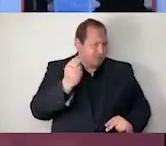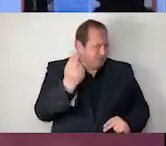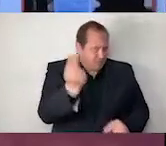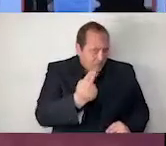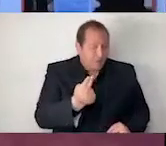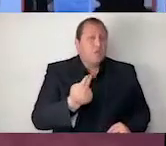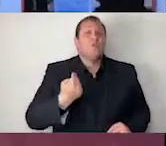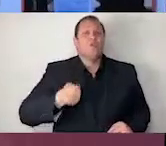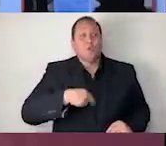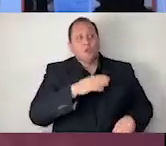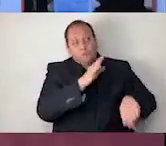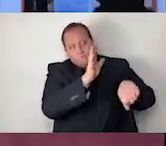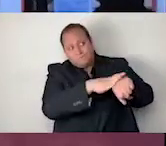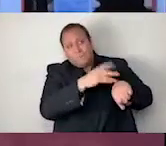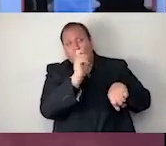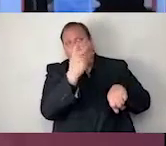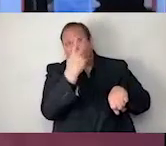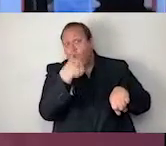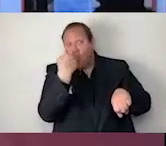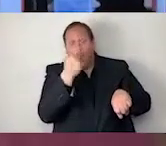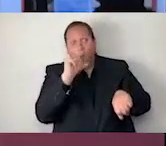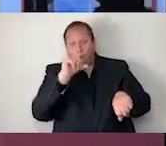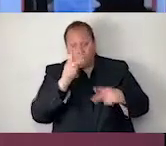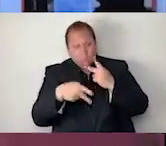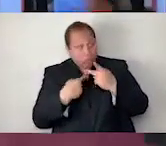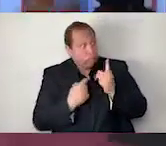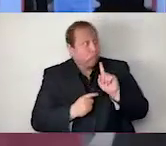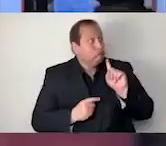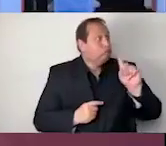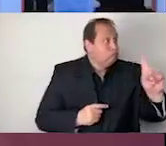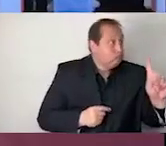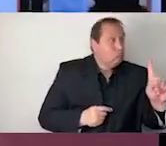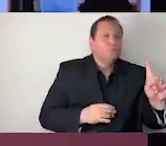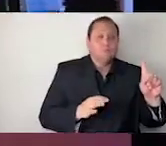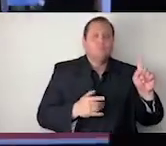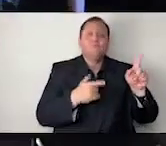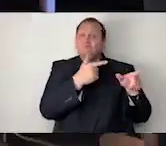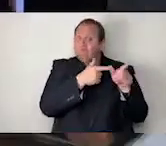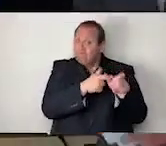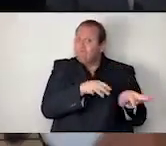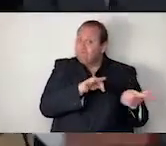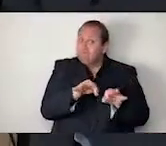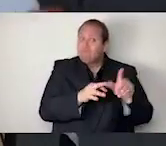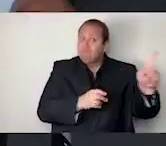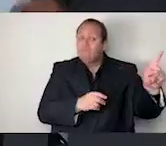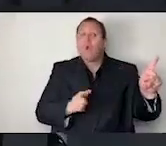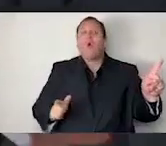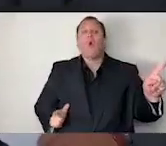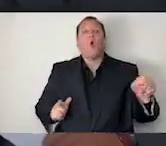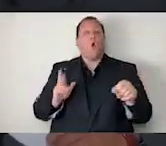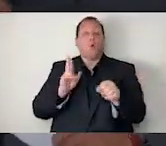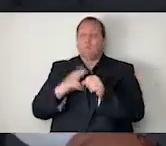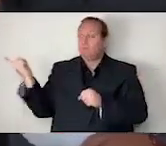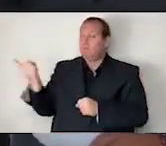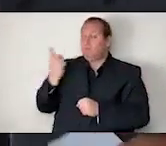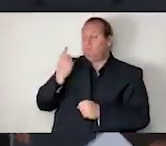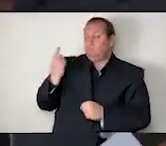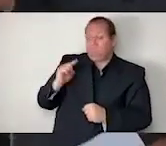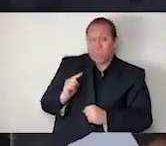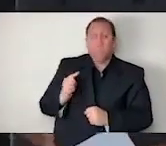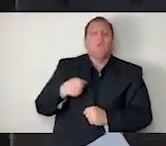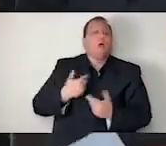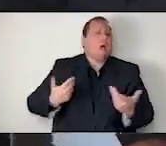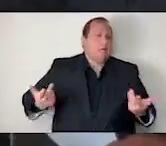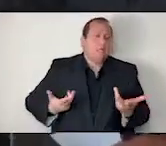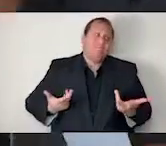horas y el día de hoy vamos a visitarles y si están operando el gobernador ya los instruyó que hiciéramos lo que corresponde para efecto